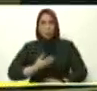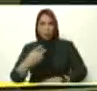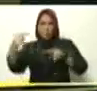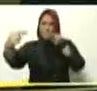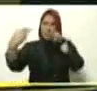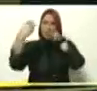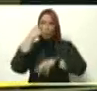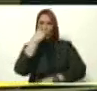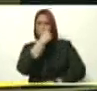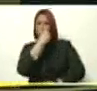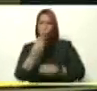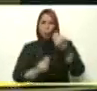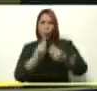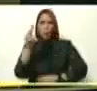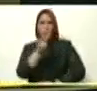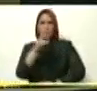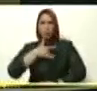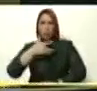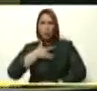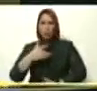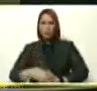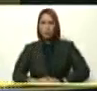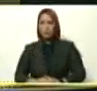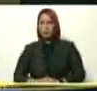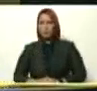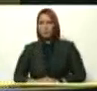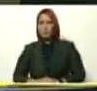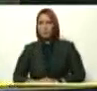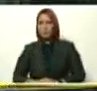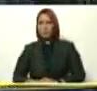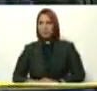ojos como venezolanos.